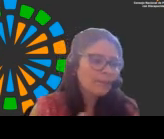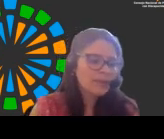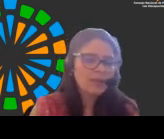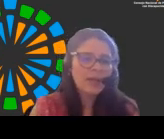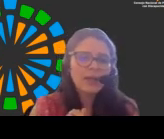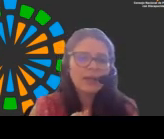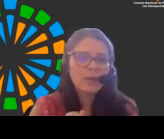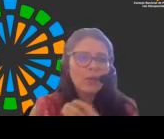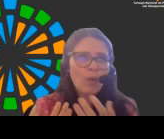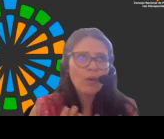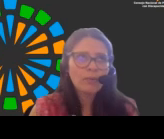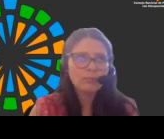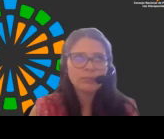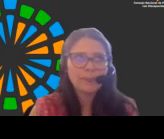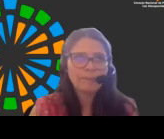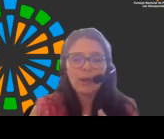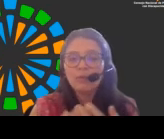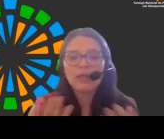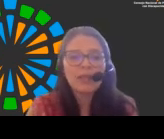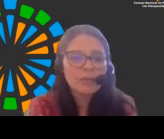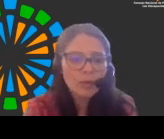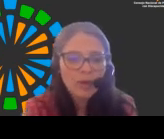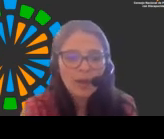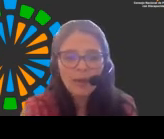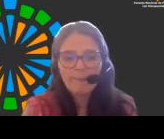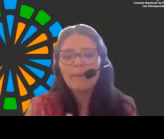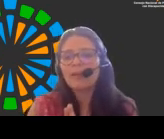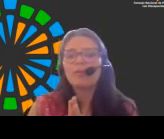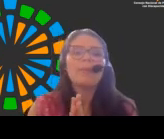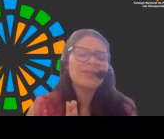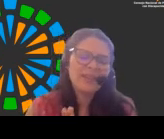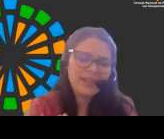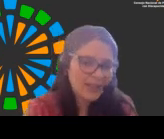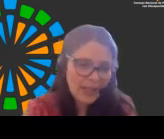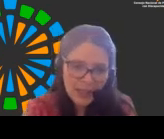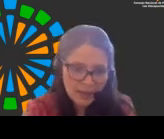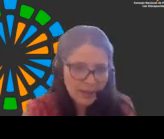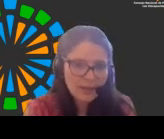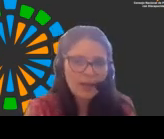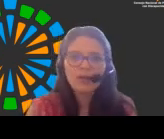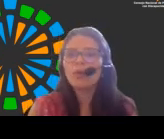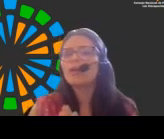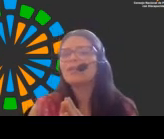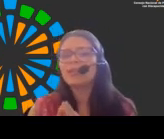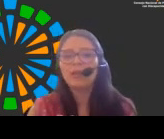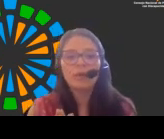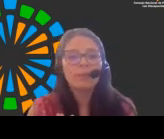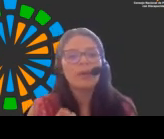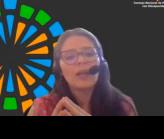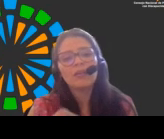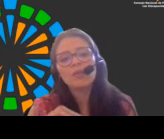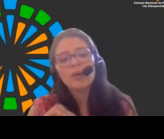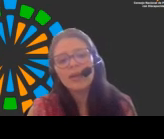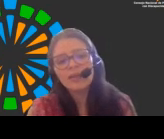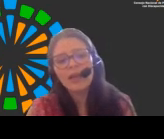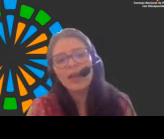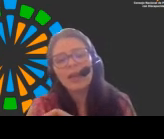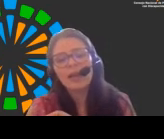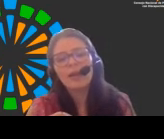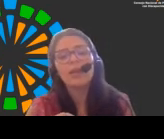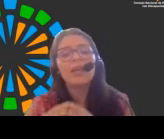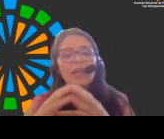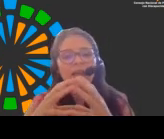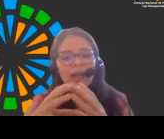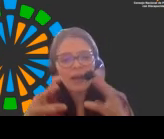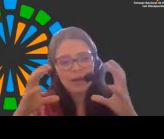las personas con discapacidad o con autismo son bastante inteligentes todas aquí porque esto hace